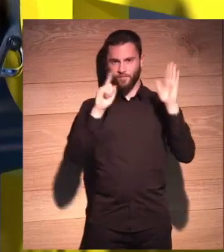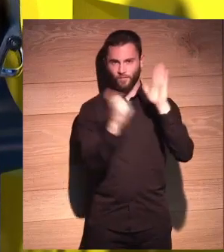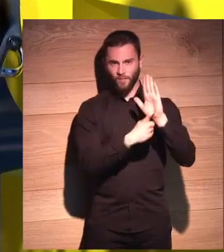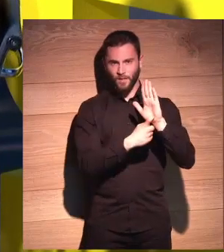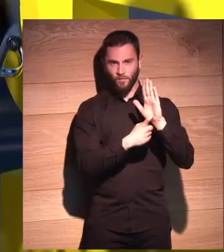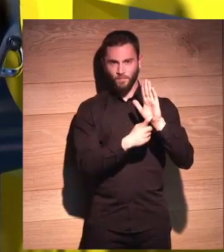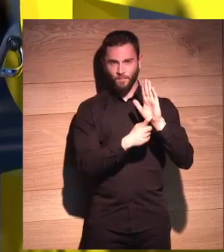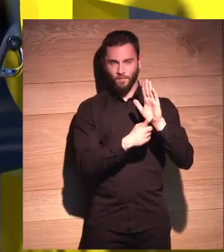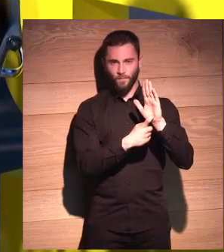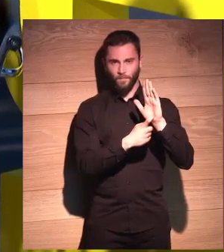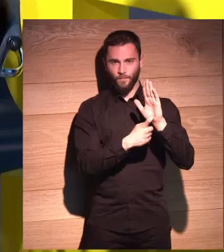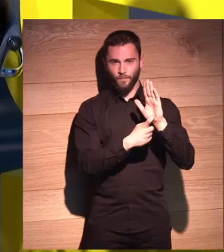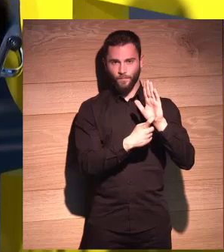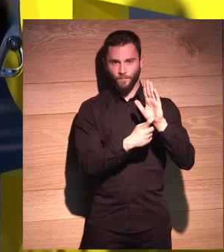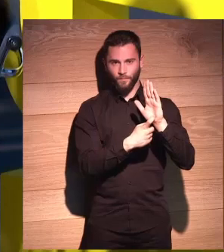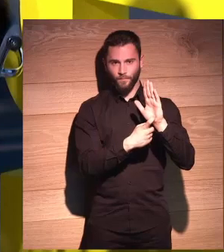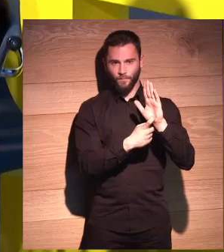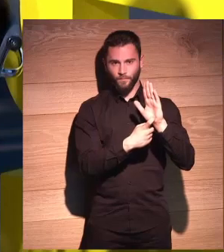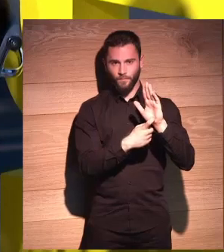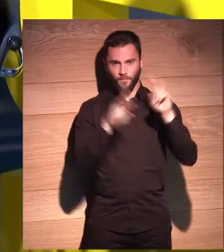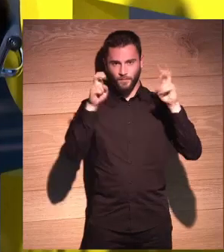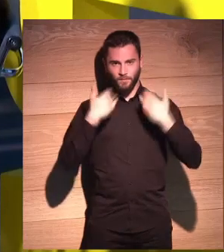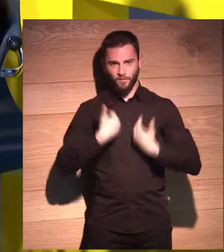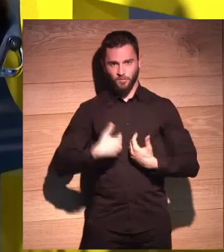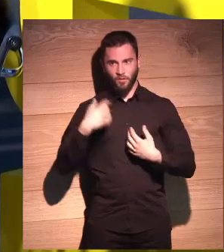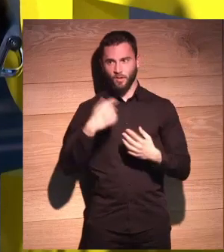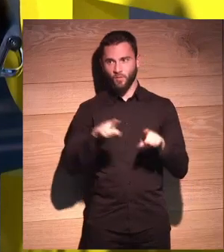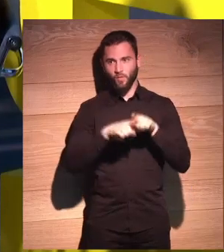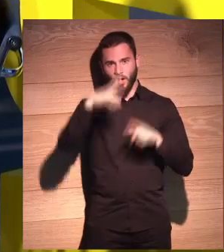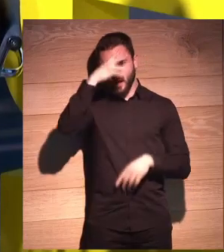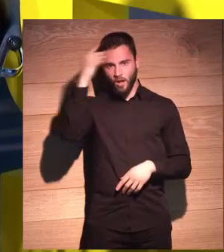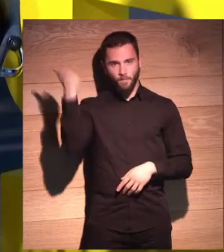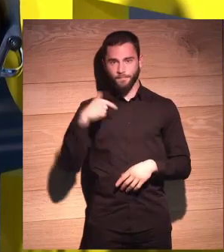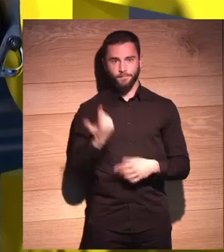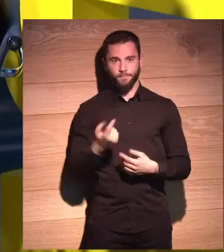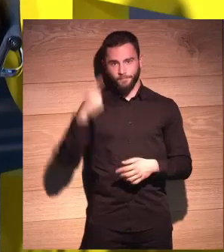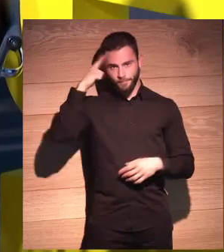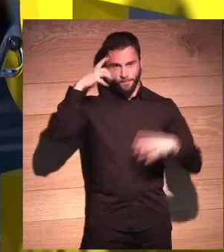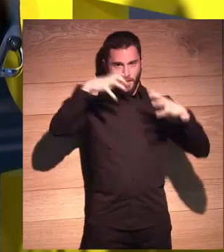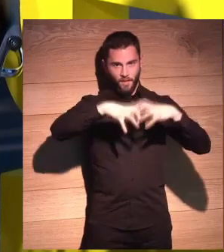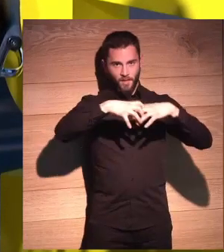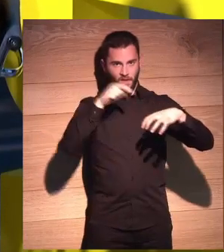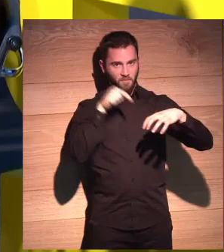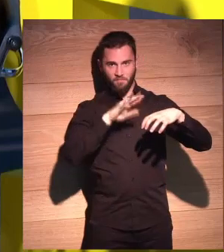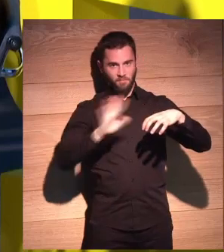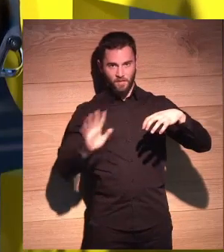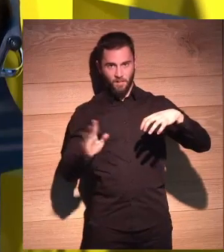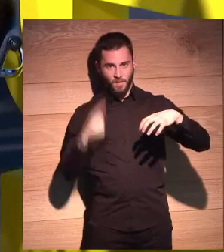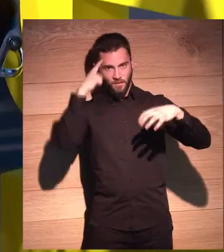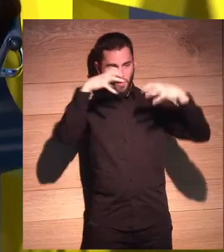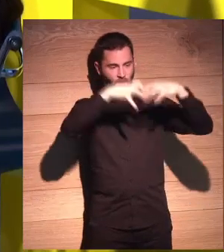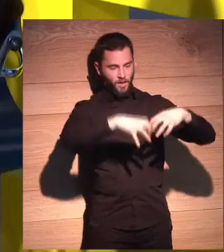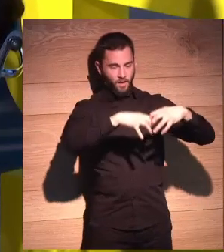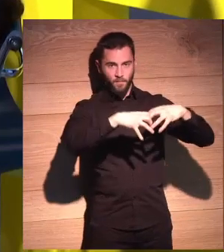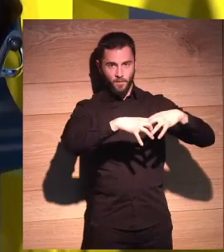acuerdo. Es un aspecto que se había olvidado. Uno pensaba un poco en el cerebro en el bote, ¿no? Como vamos a coger un cerebro y lo